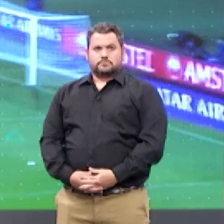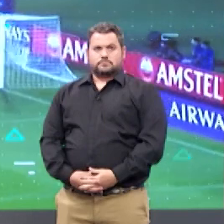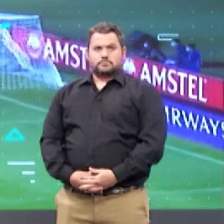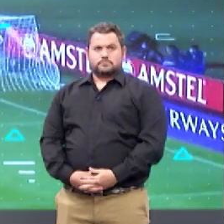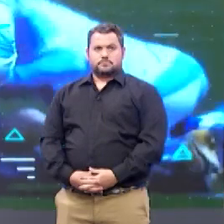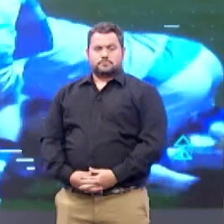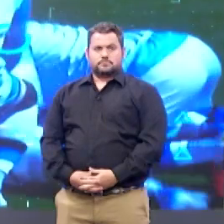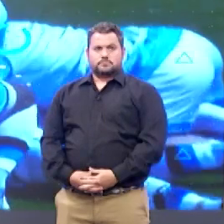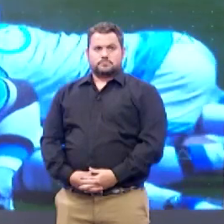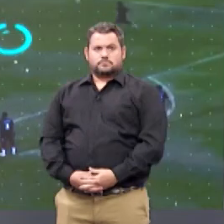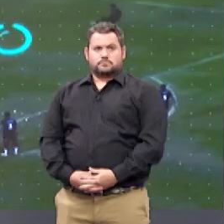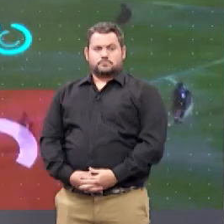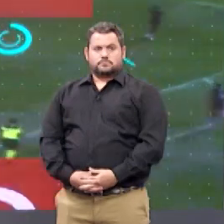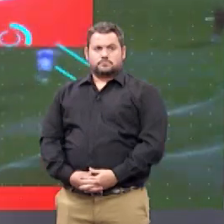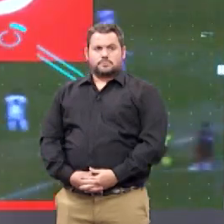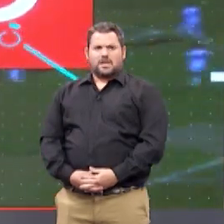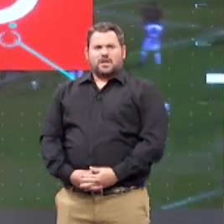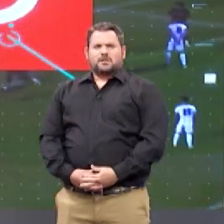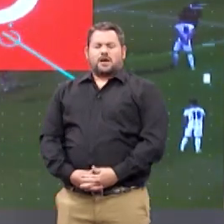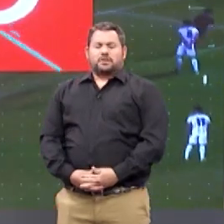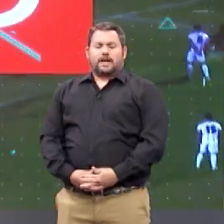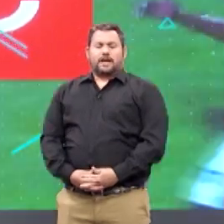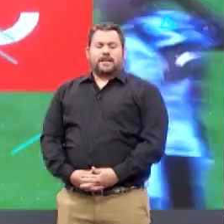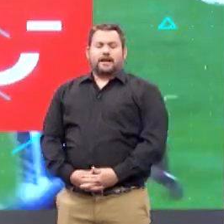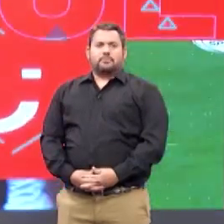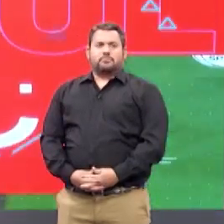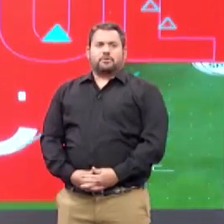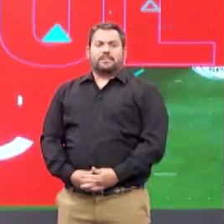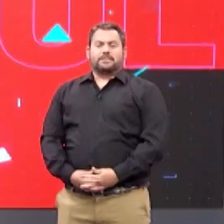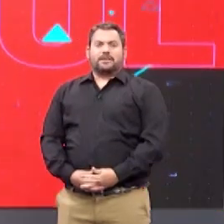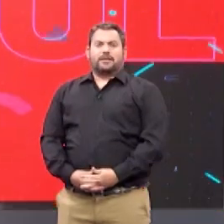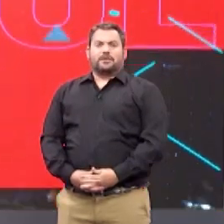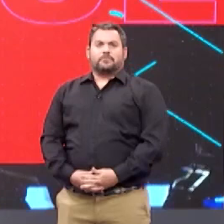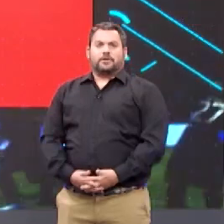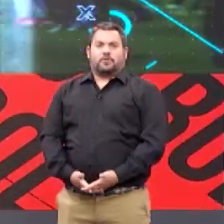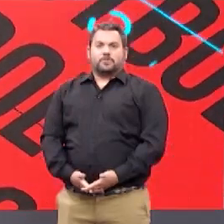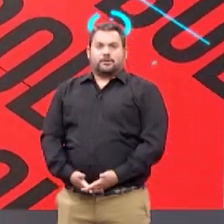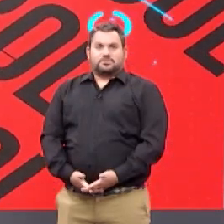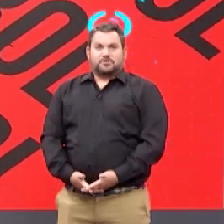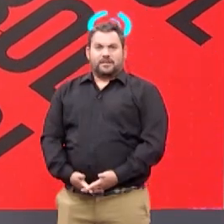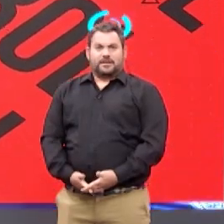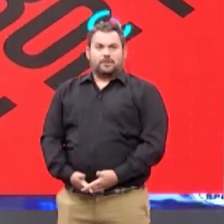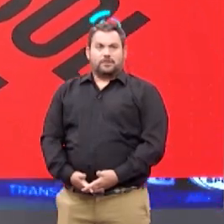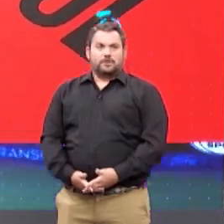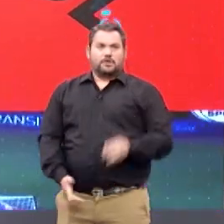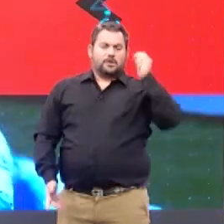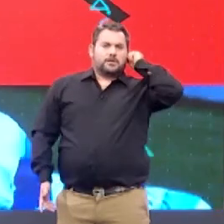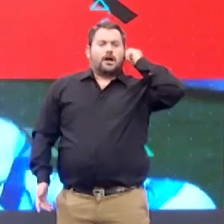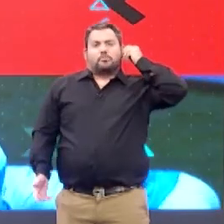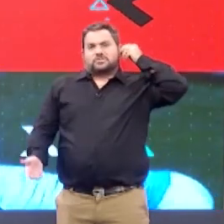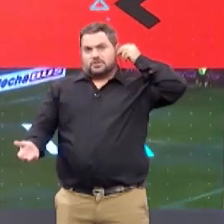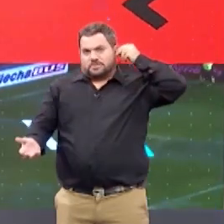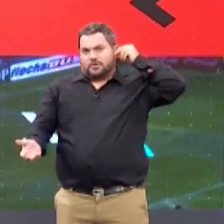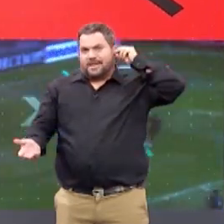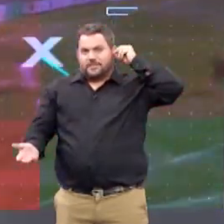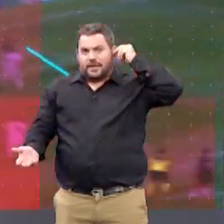poner a Ramírez. Si yo pongo a Ramírez al lado del Longo, me cuido más. No, bueno, y acá pero eso. Mati, está claro que comete un error si pone por la característica de los jugadores.